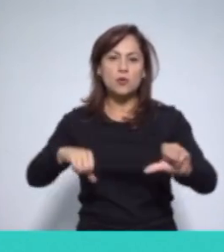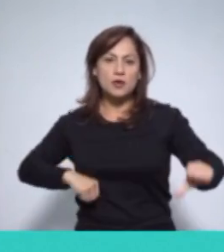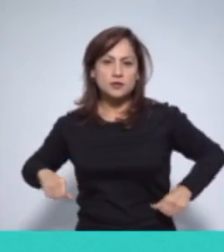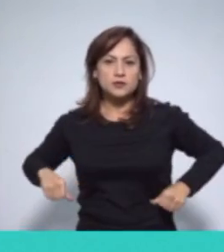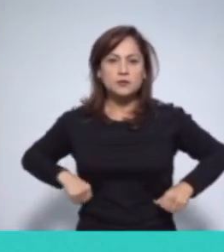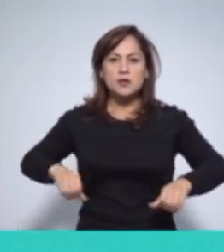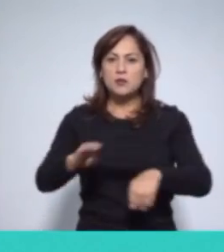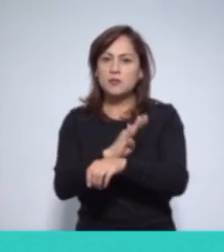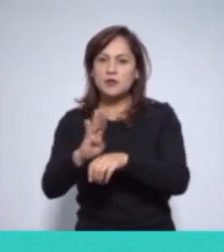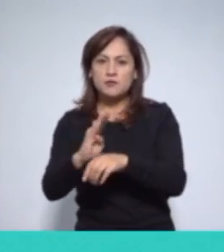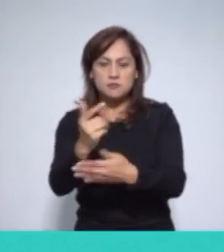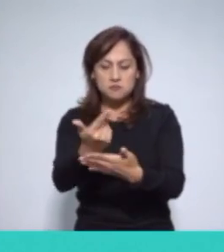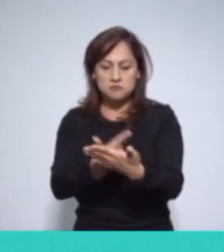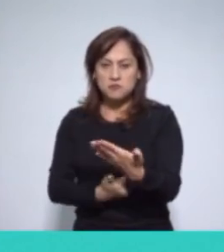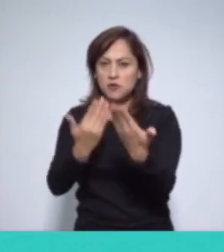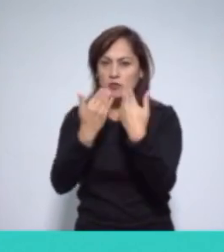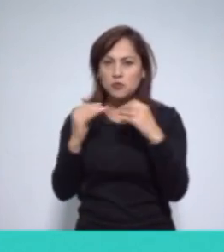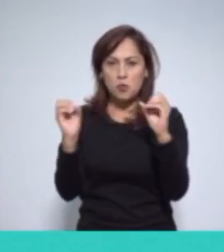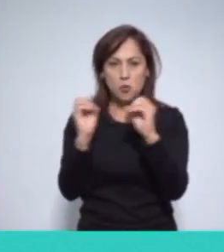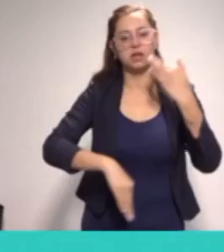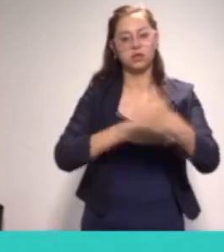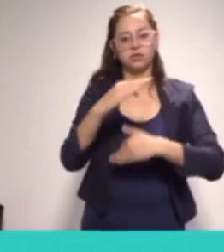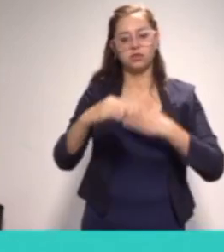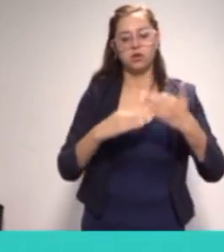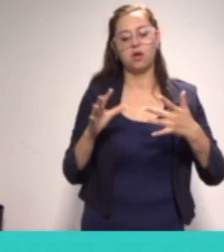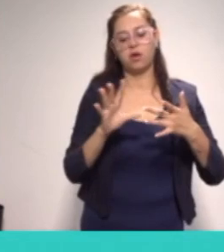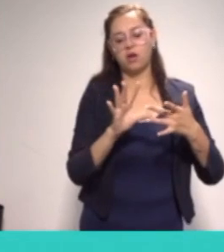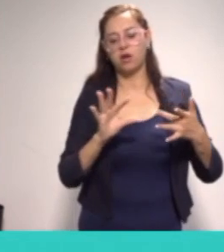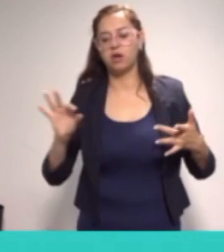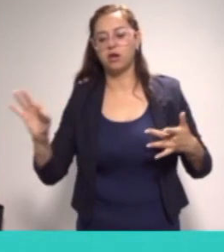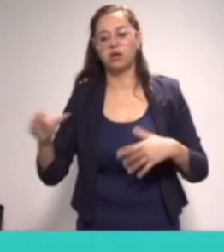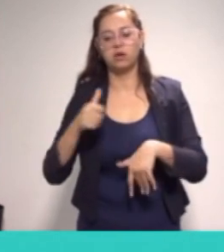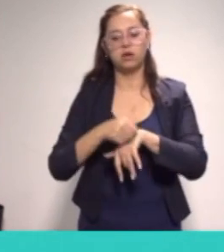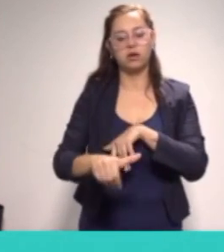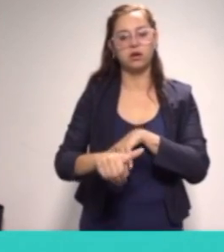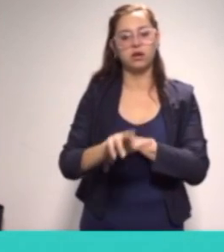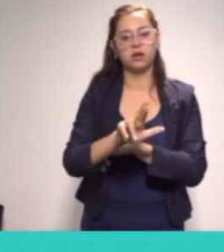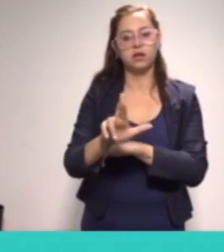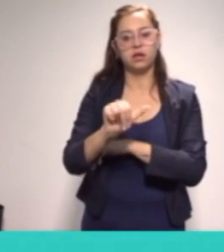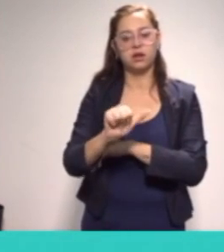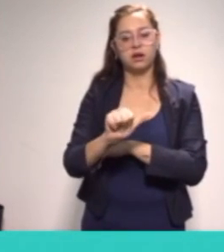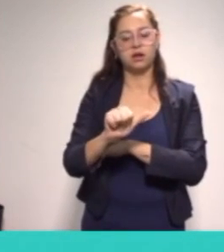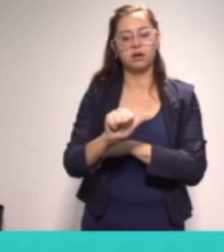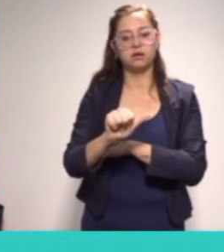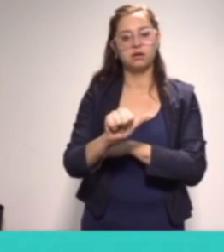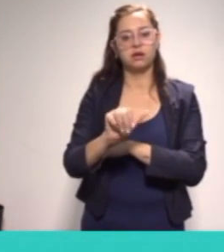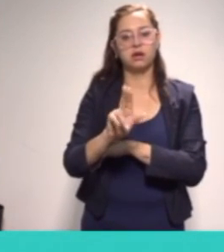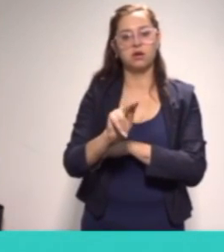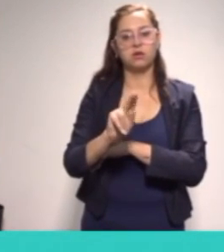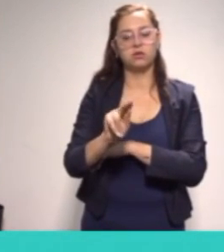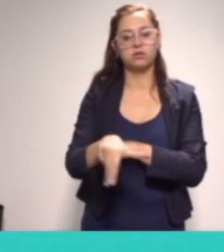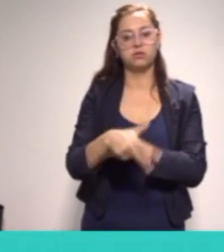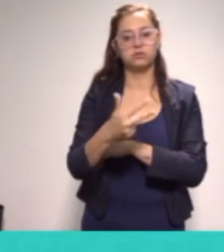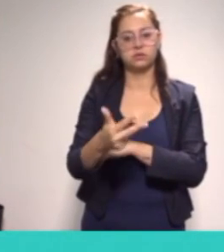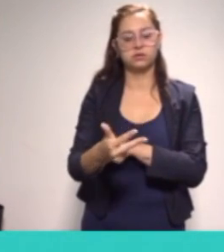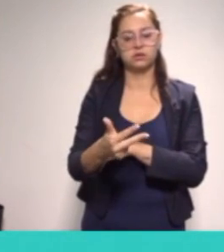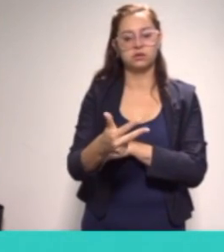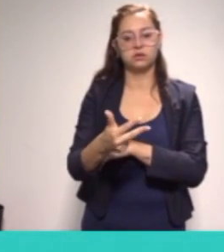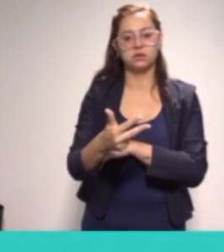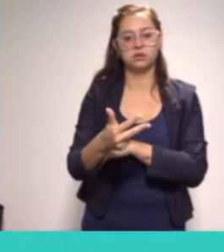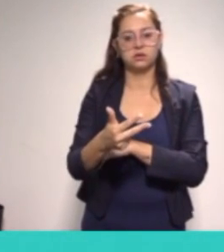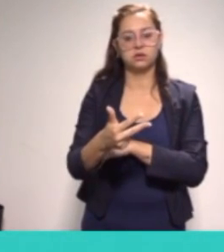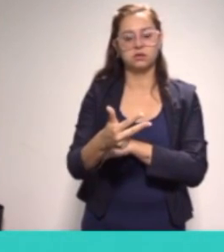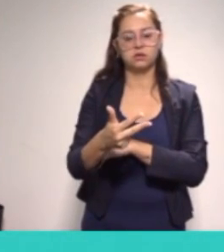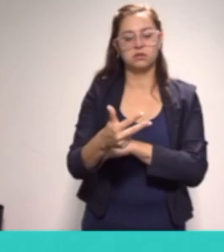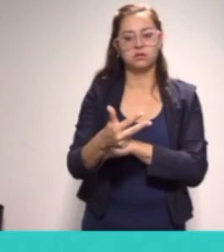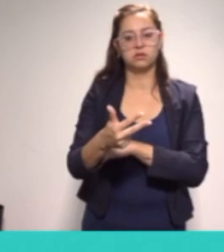obligado no precisó cuáles de las actividades enunciadas en su respuesta estuvieron a su cargo. En ese sentido, se concluyó que no existe certeza de que las acciones